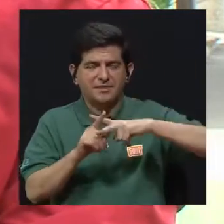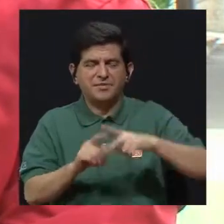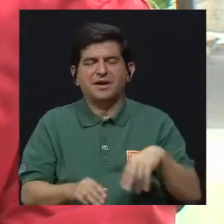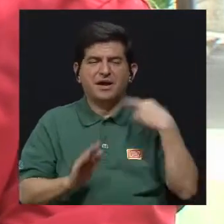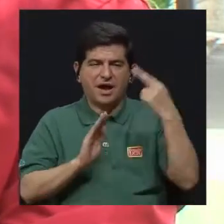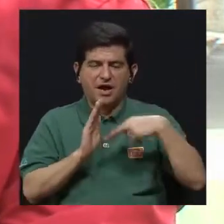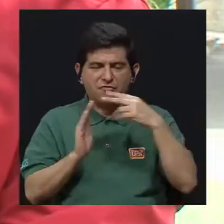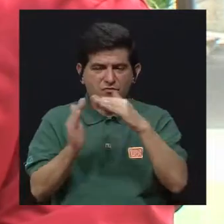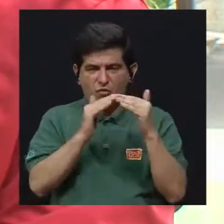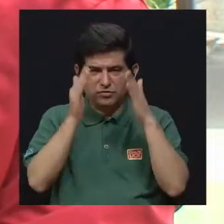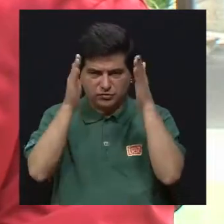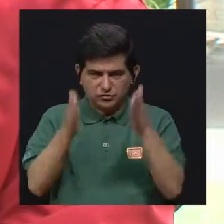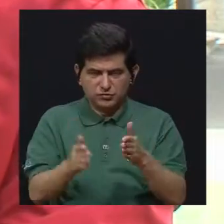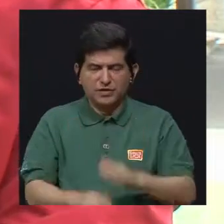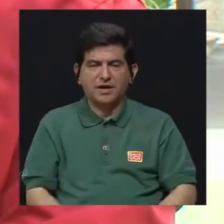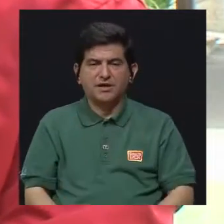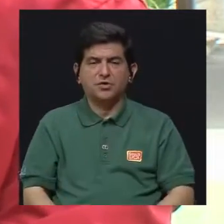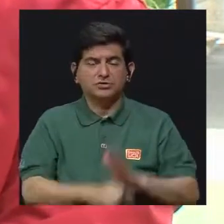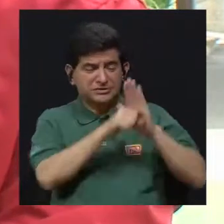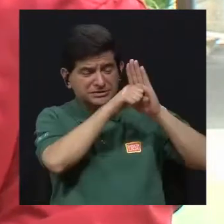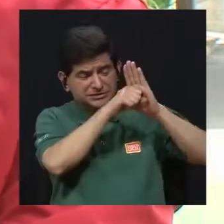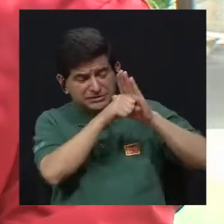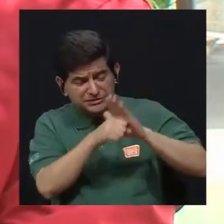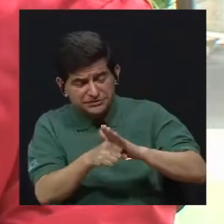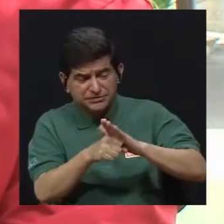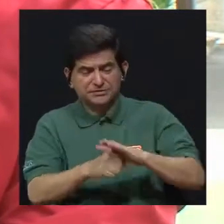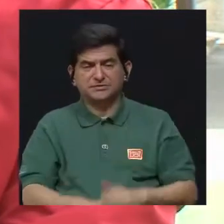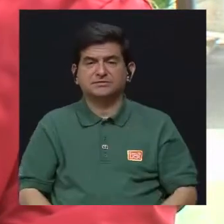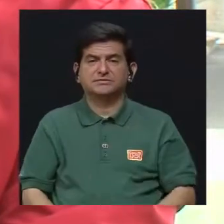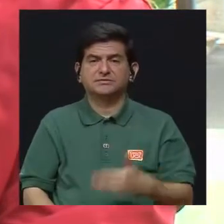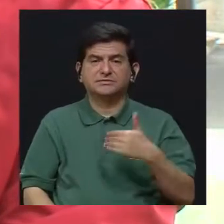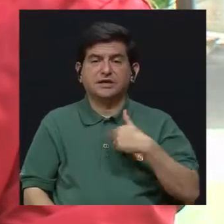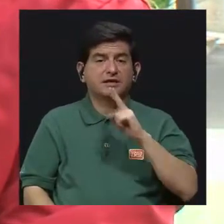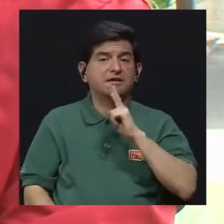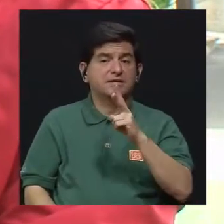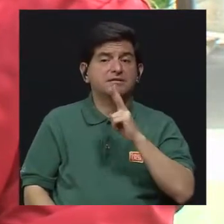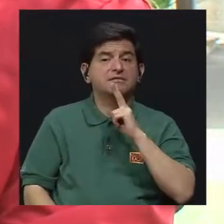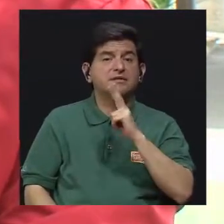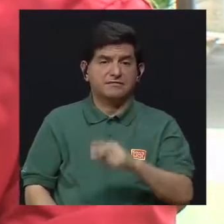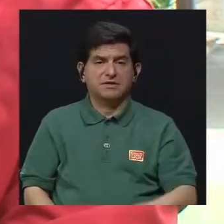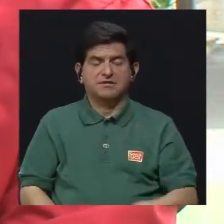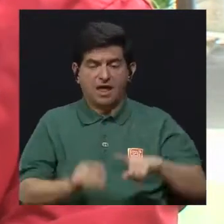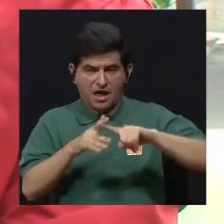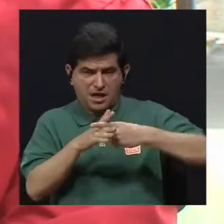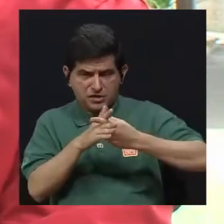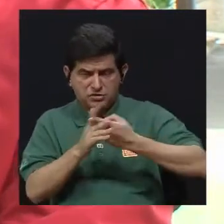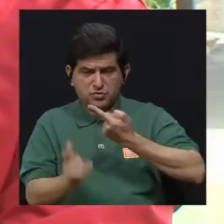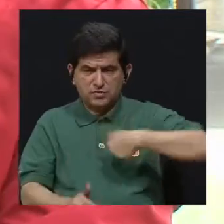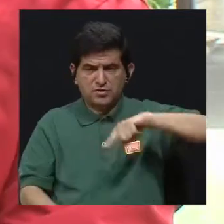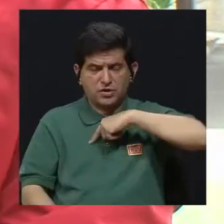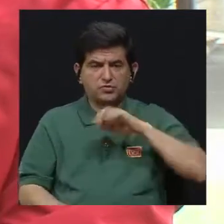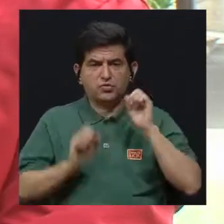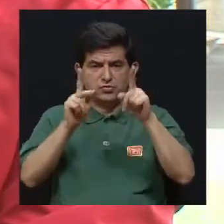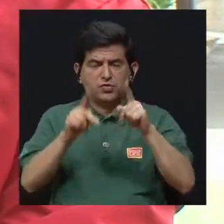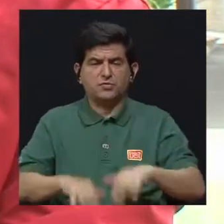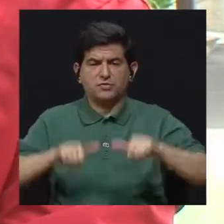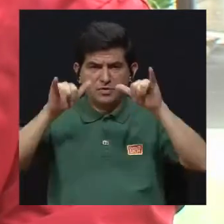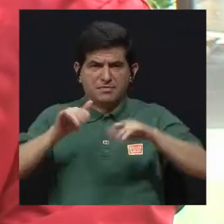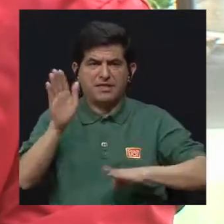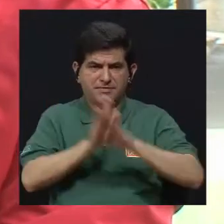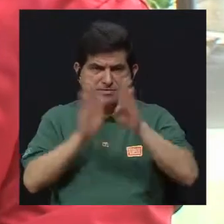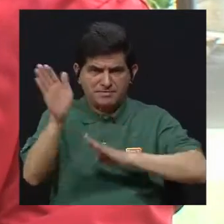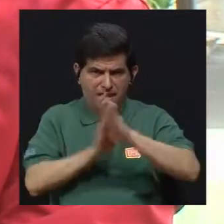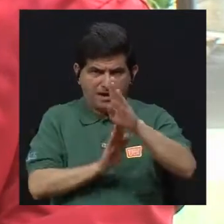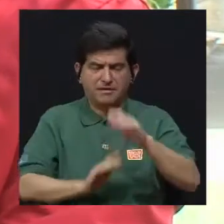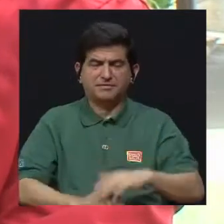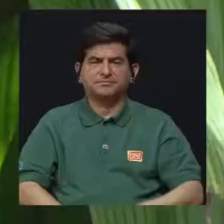ejercer nuestro papel ciudadano, de ejercer más presión para tener realmente instrumentos que nos permitan dar sostenibilidad al